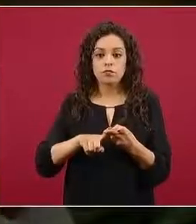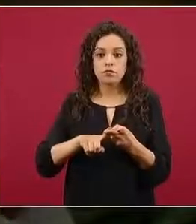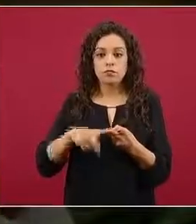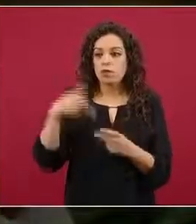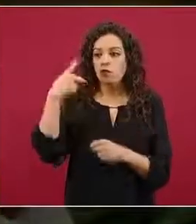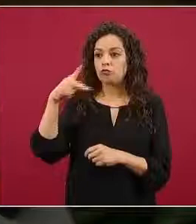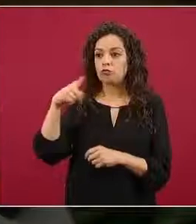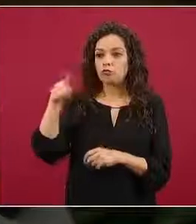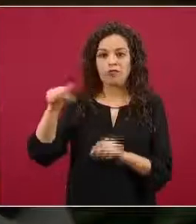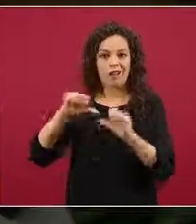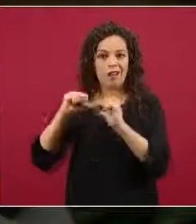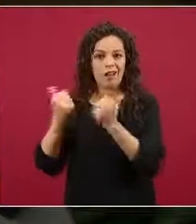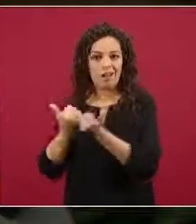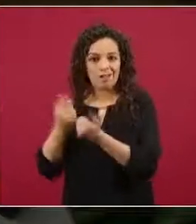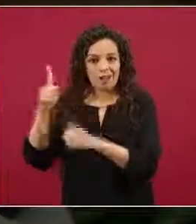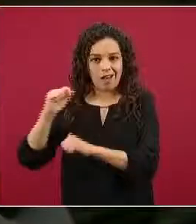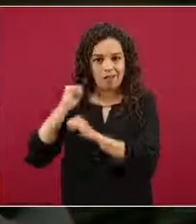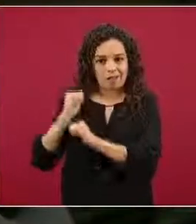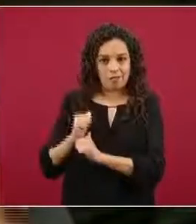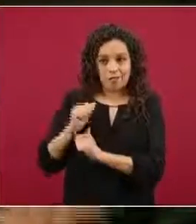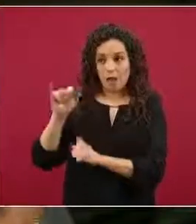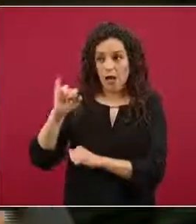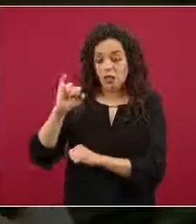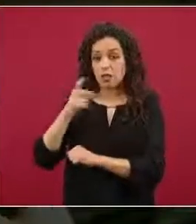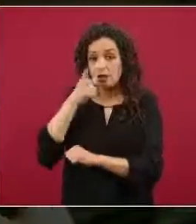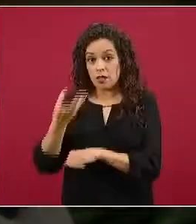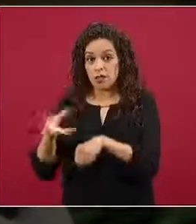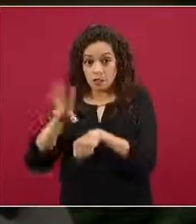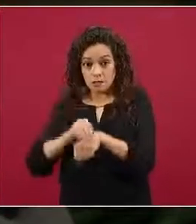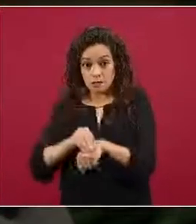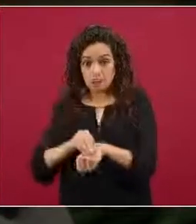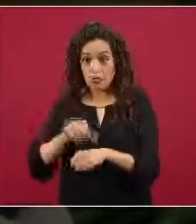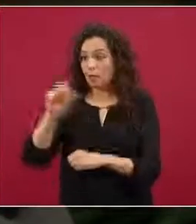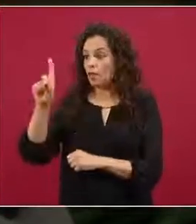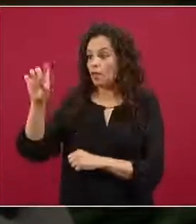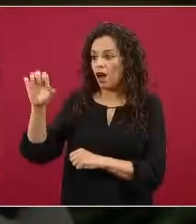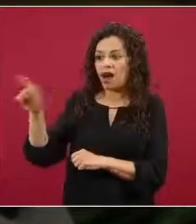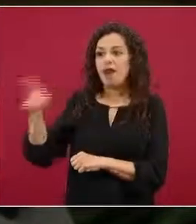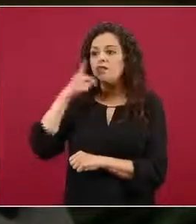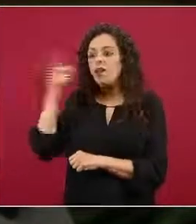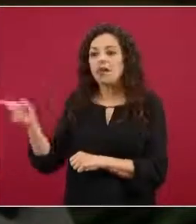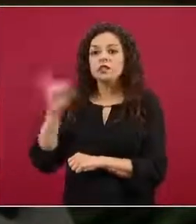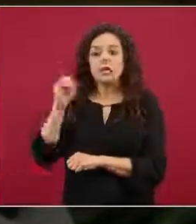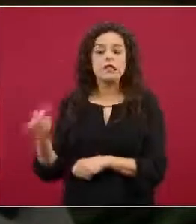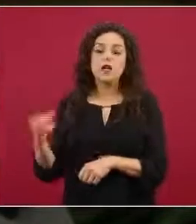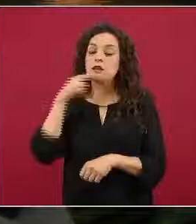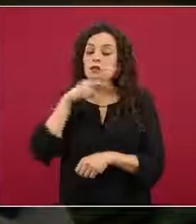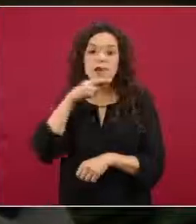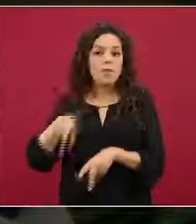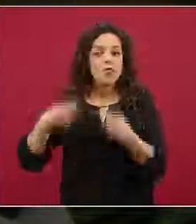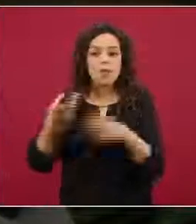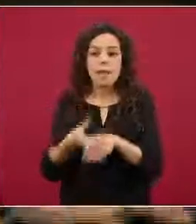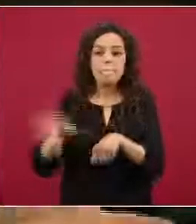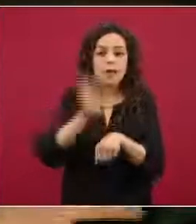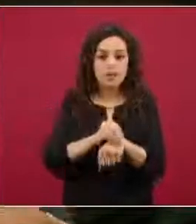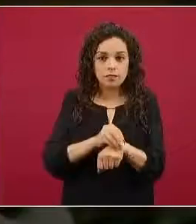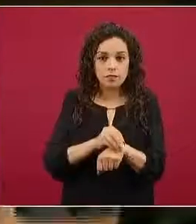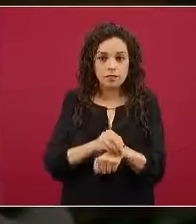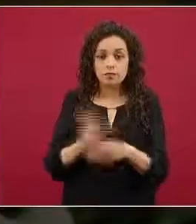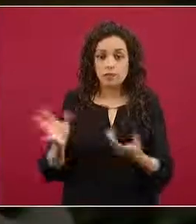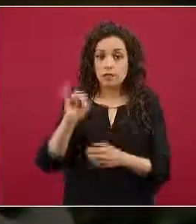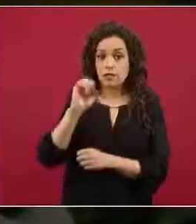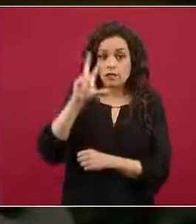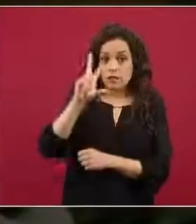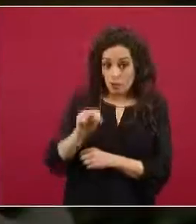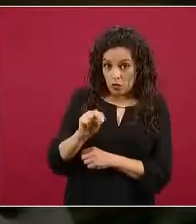estas cosas allá. La FDA dio un permiso acelerado, ¿no?, para fabricar esta vacuna. Entonces, si esta vacuna empieza a estar disponible en Estados Unidos y en